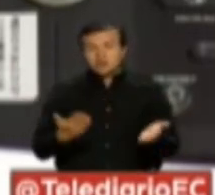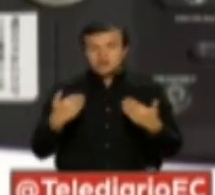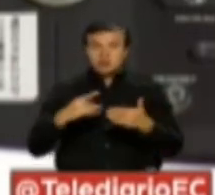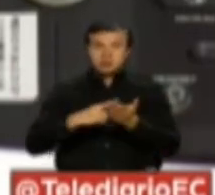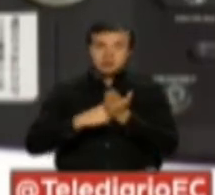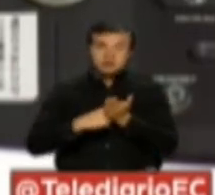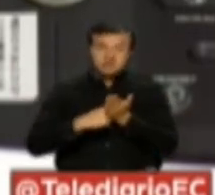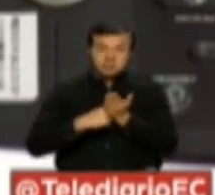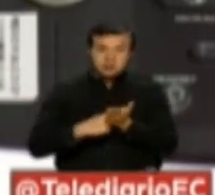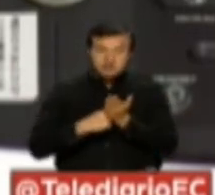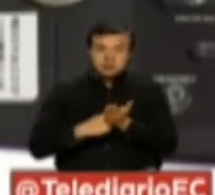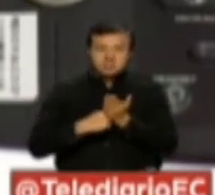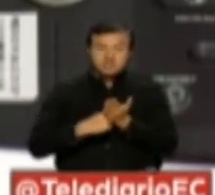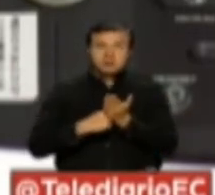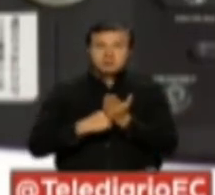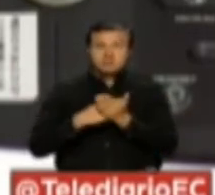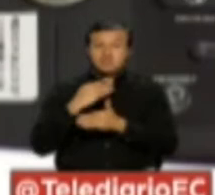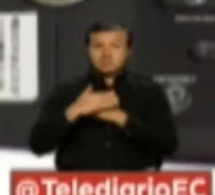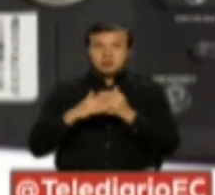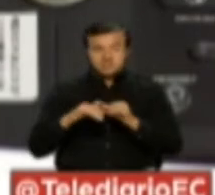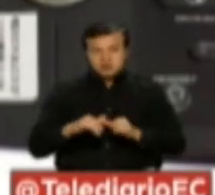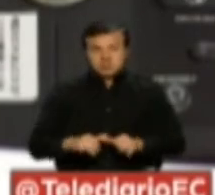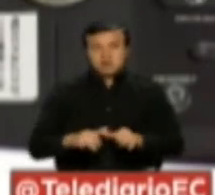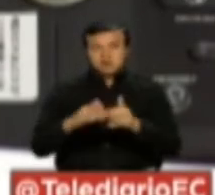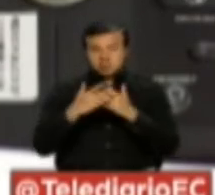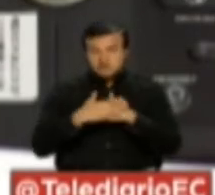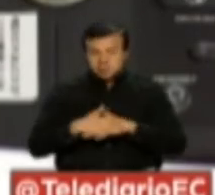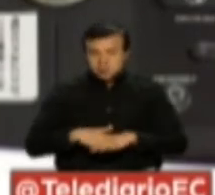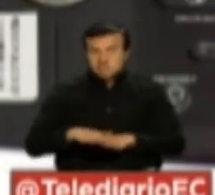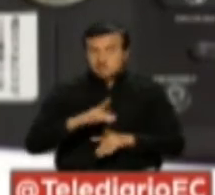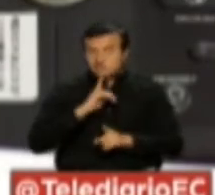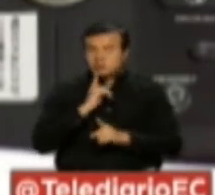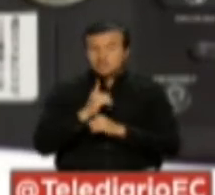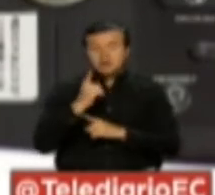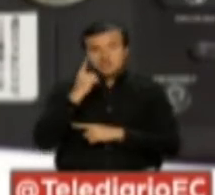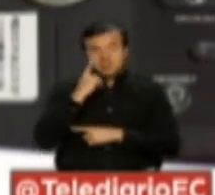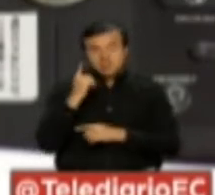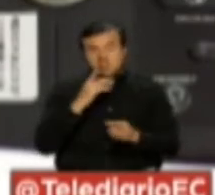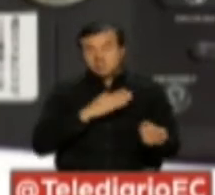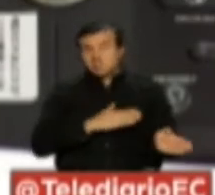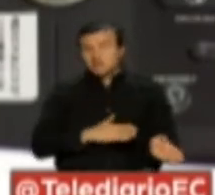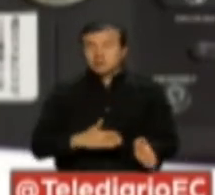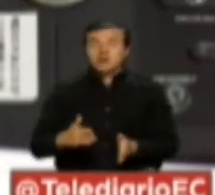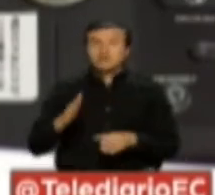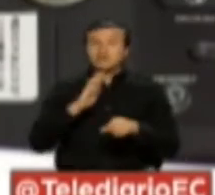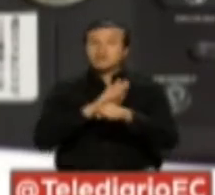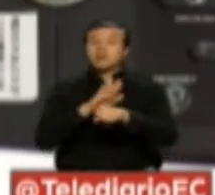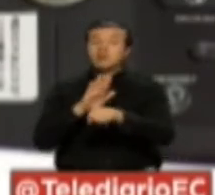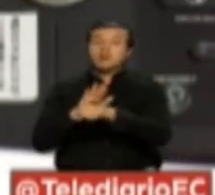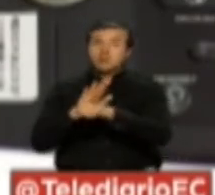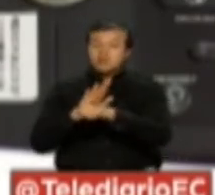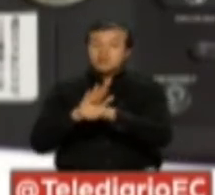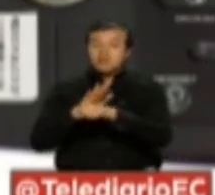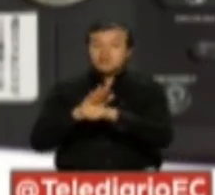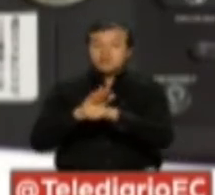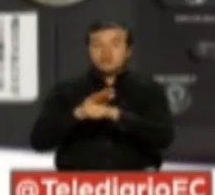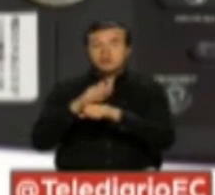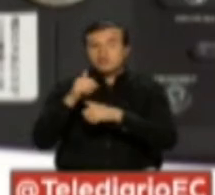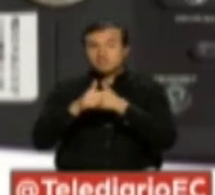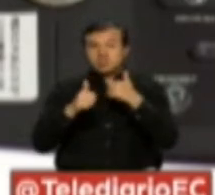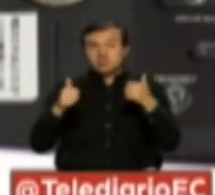reuniendo en esta fase preprocesal. Luego de eso, obviamente, se tendrá que convocar a las respectivas